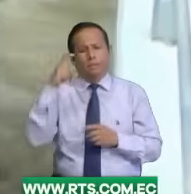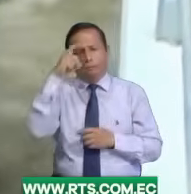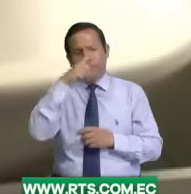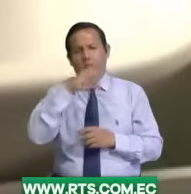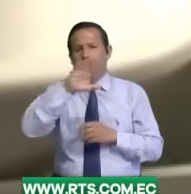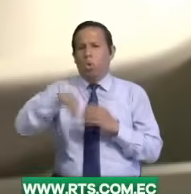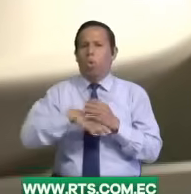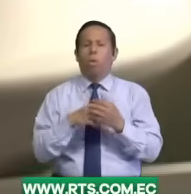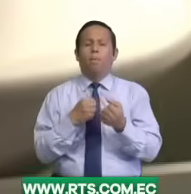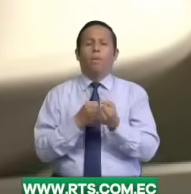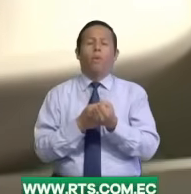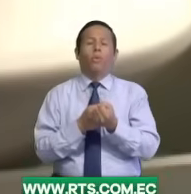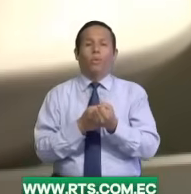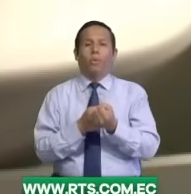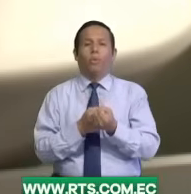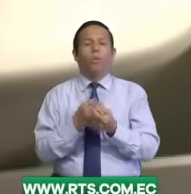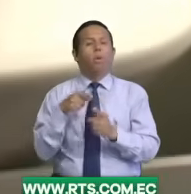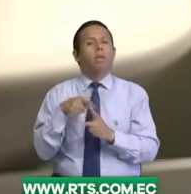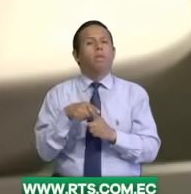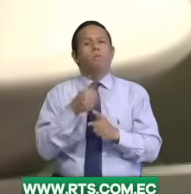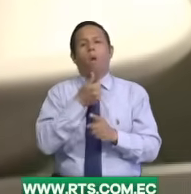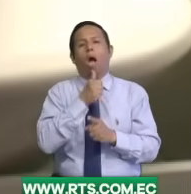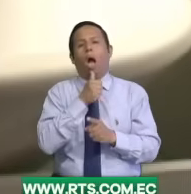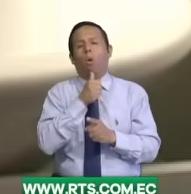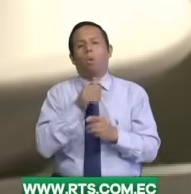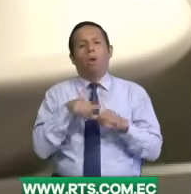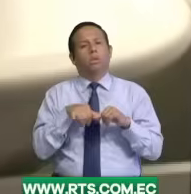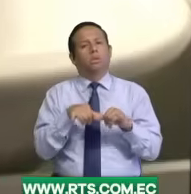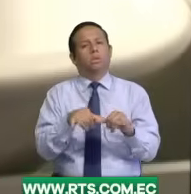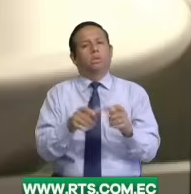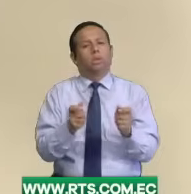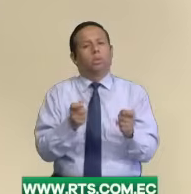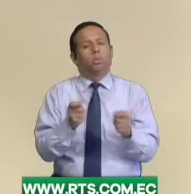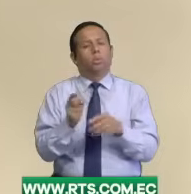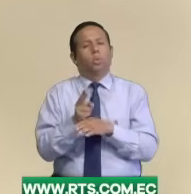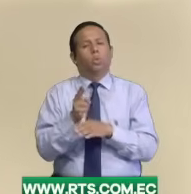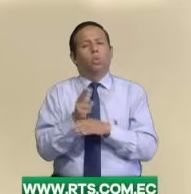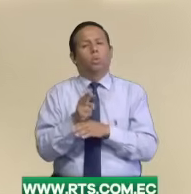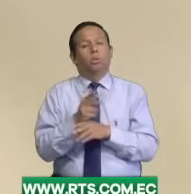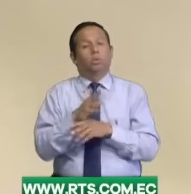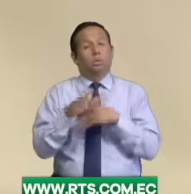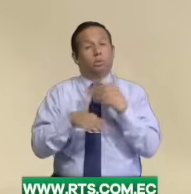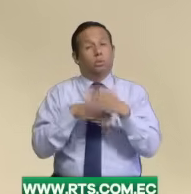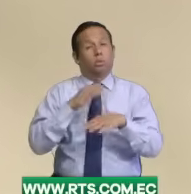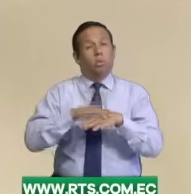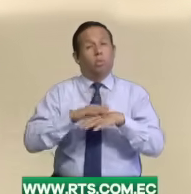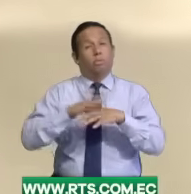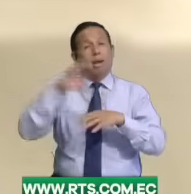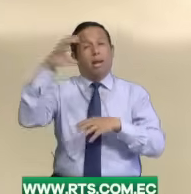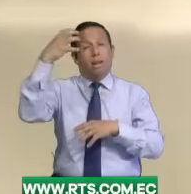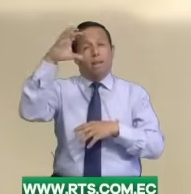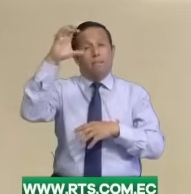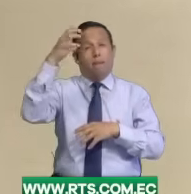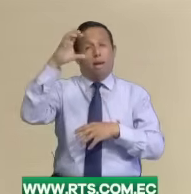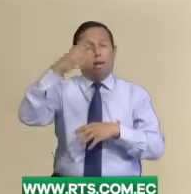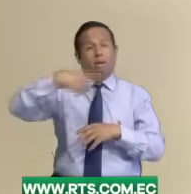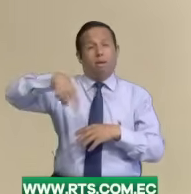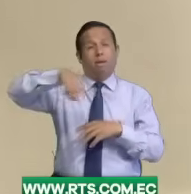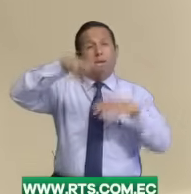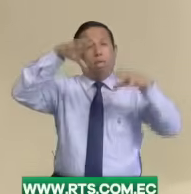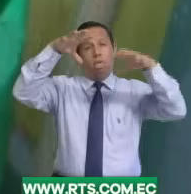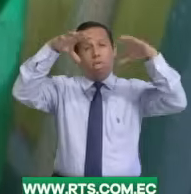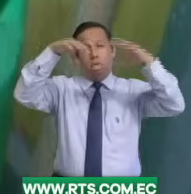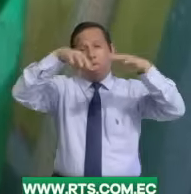todos, para garantizar el acceso al agua y mitigar los efectos de una crisis climática que parece